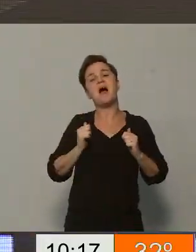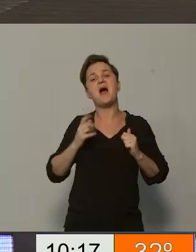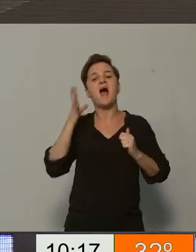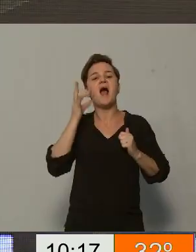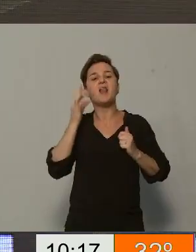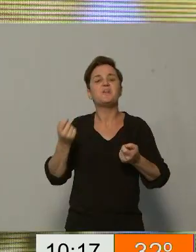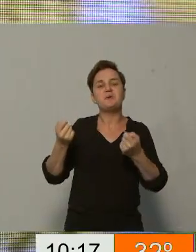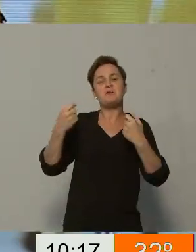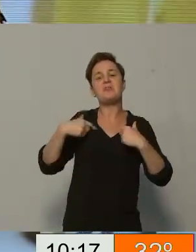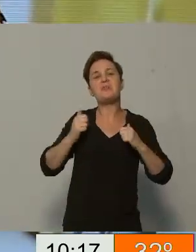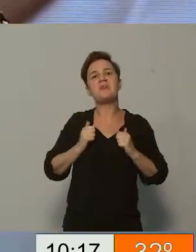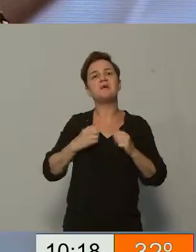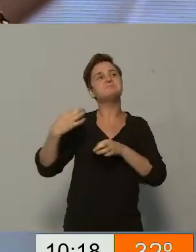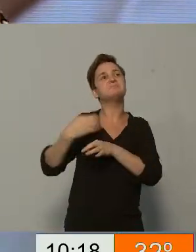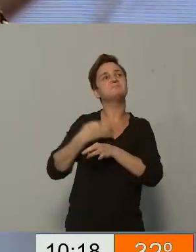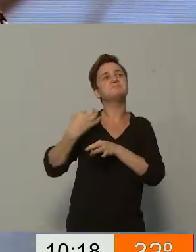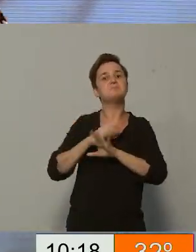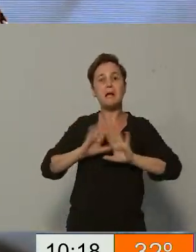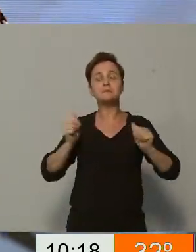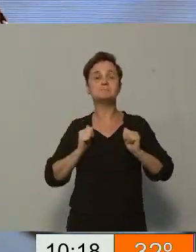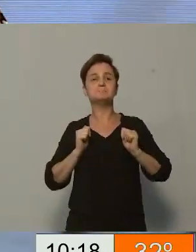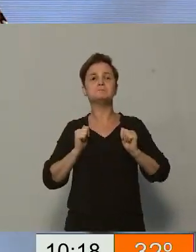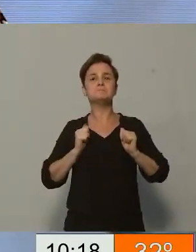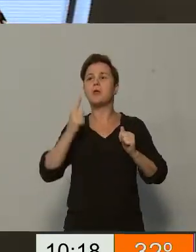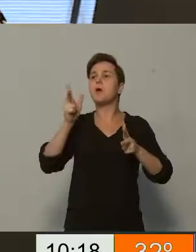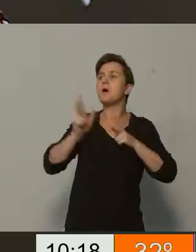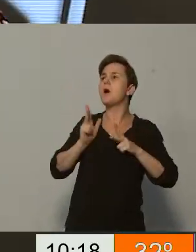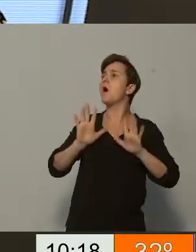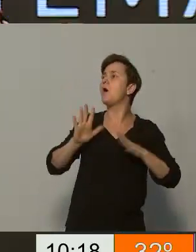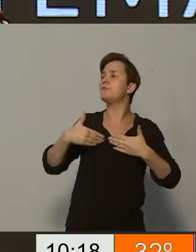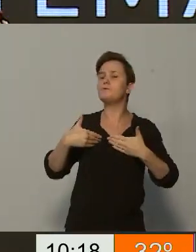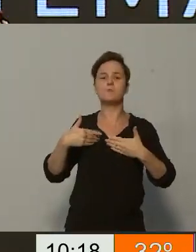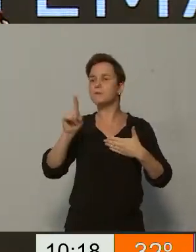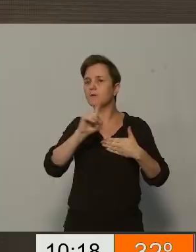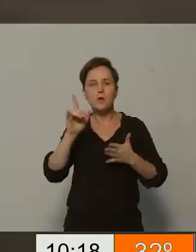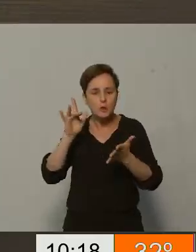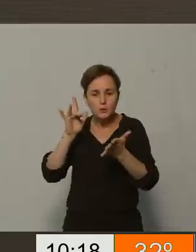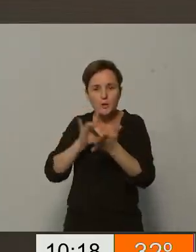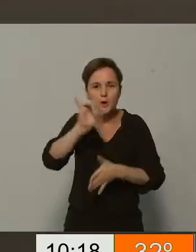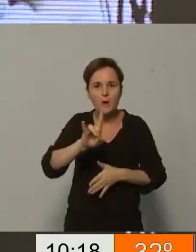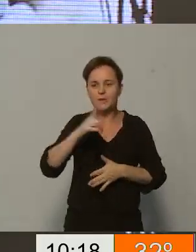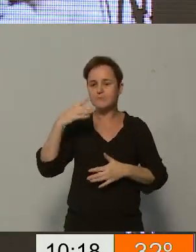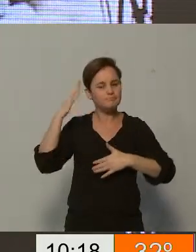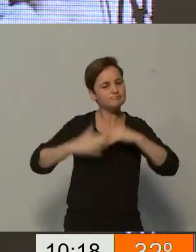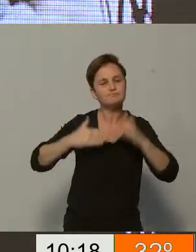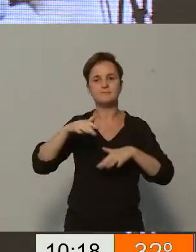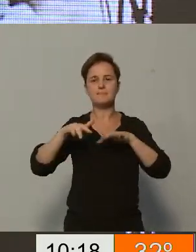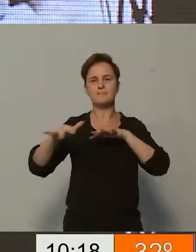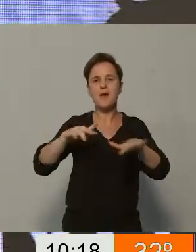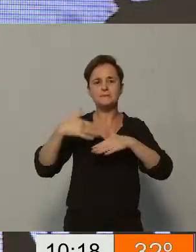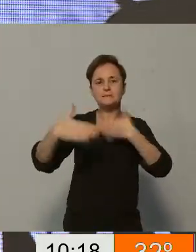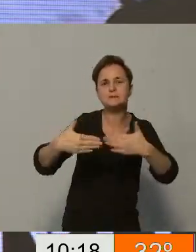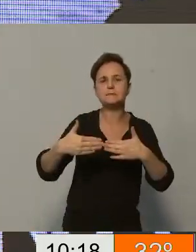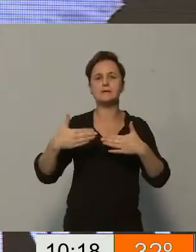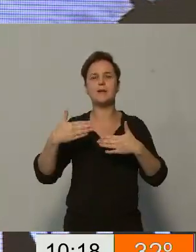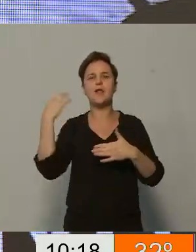de enseñanza, que nos digan cómo tenemos que hacer. Entran a la universidad, tienen que construir su carrera profesional, tienen